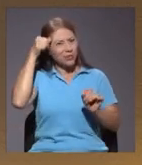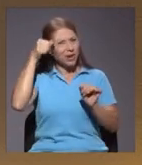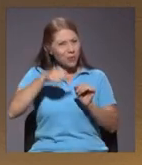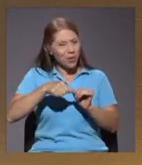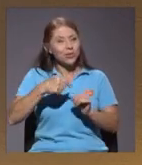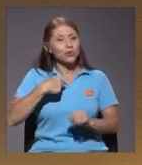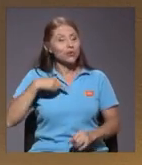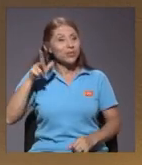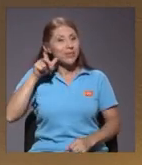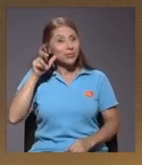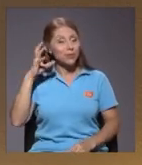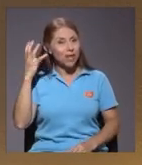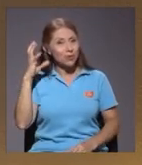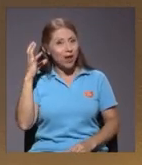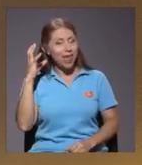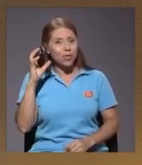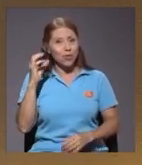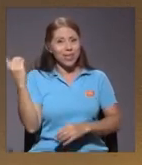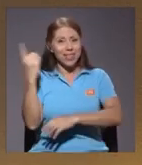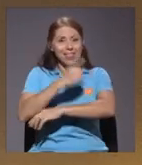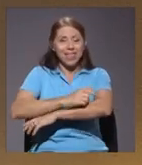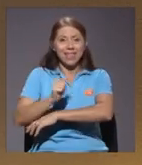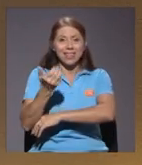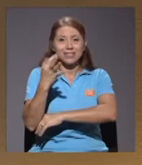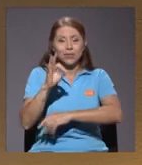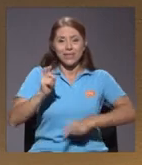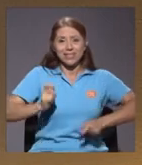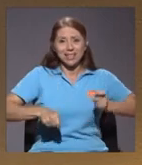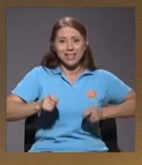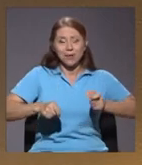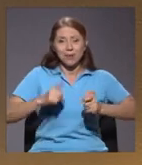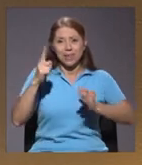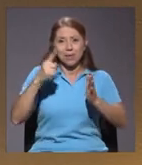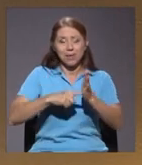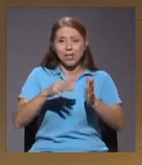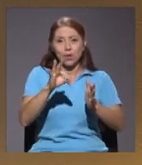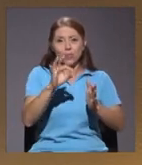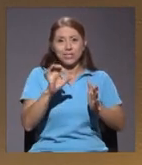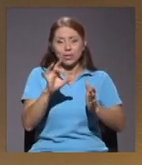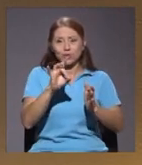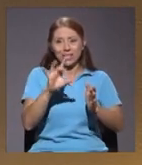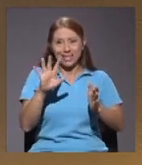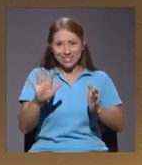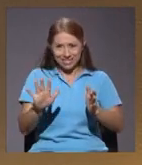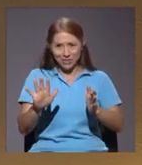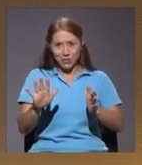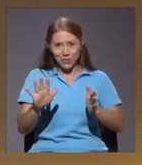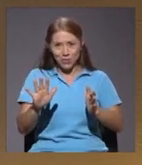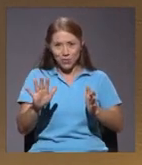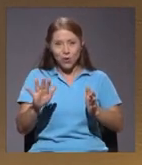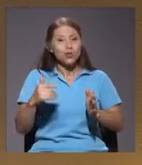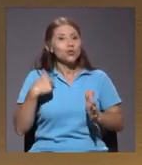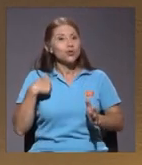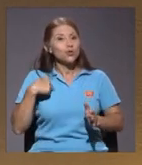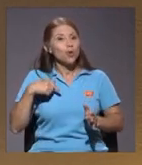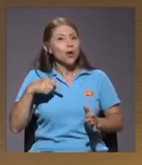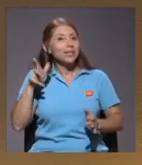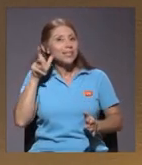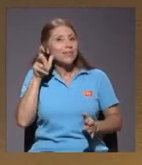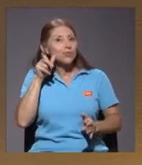el 19 de septiembre de 1985 estaba escuchando radio